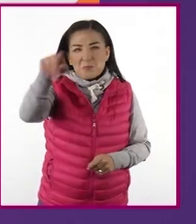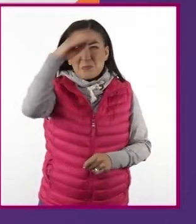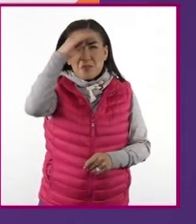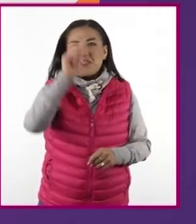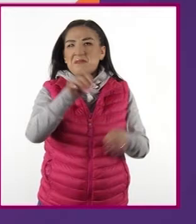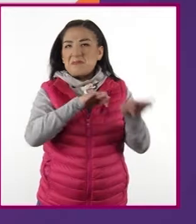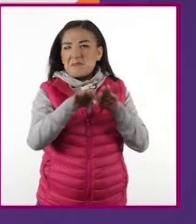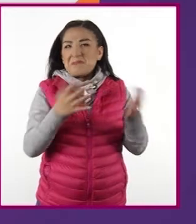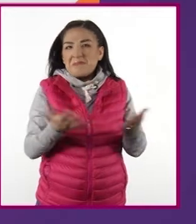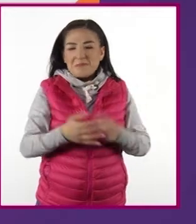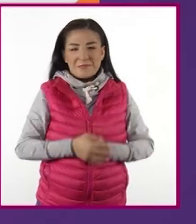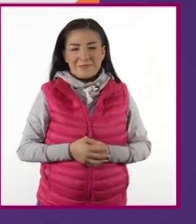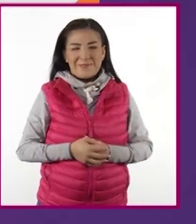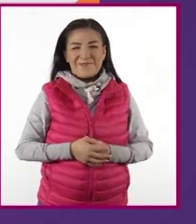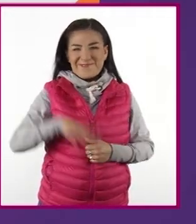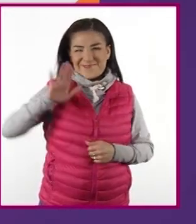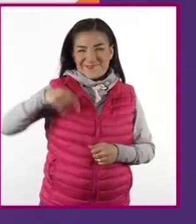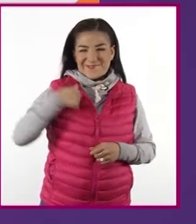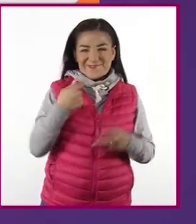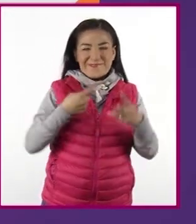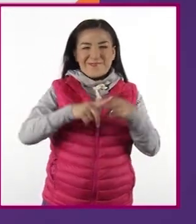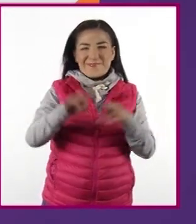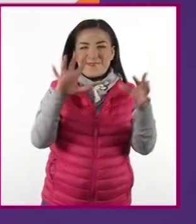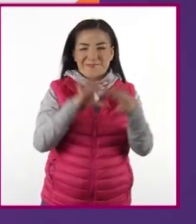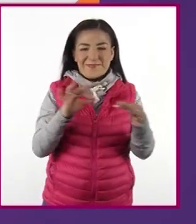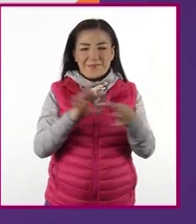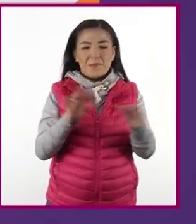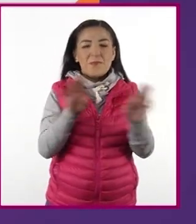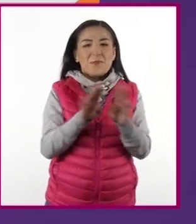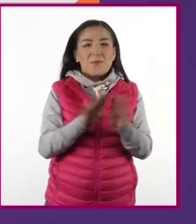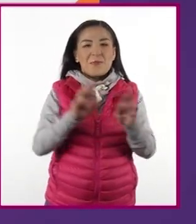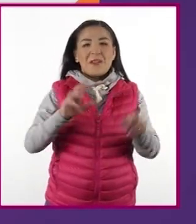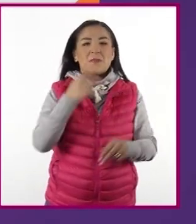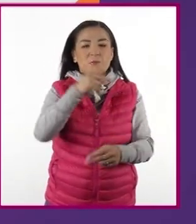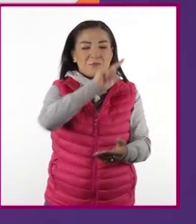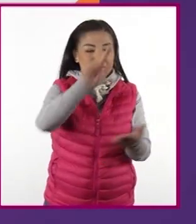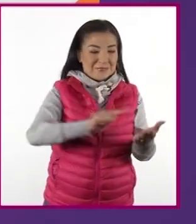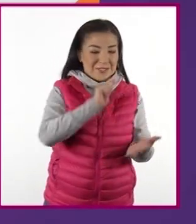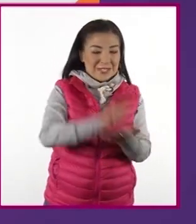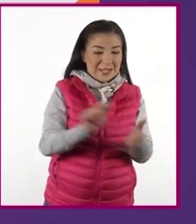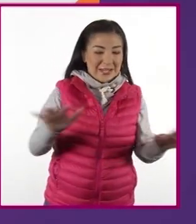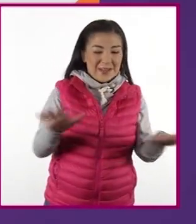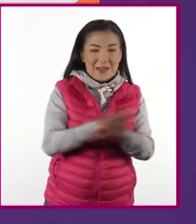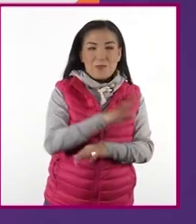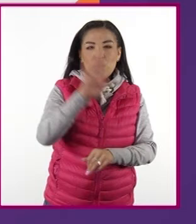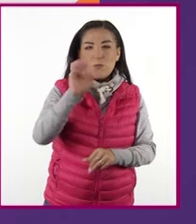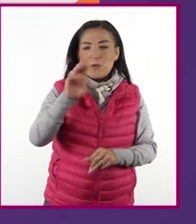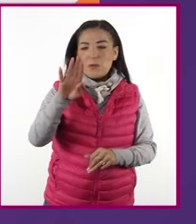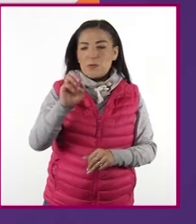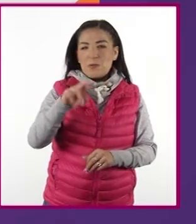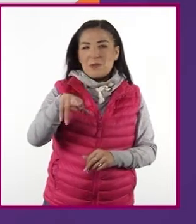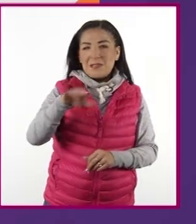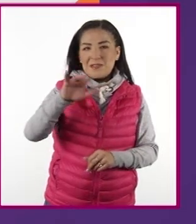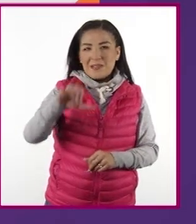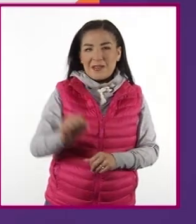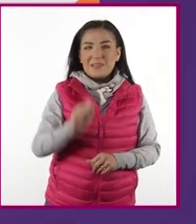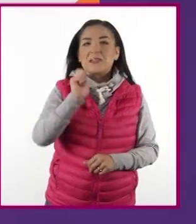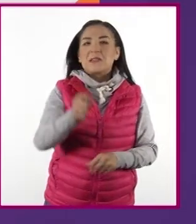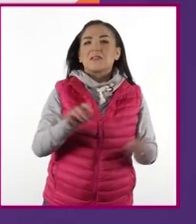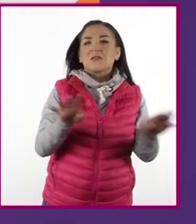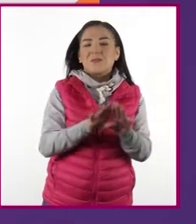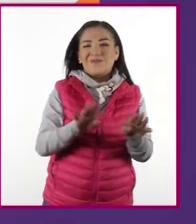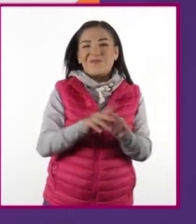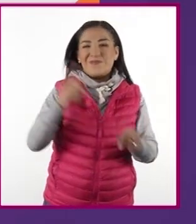Como lo referí al principio, la aplicación de las reformas borbónicas tuvo graves consecuencias, principalmente